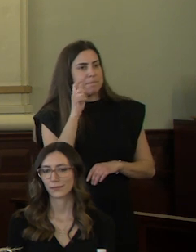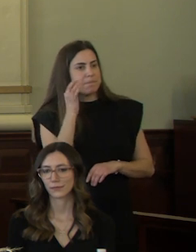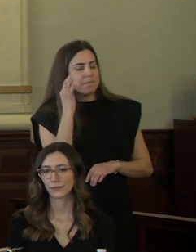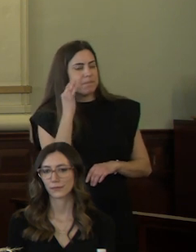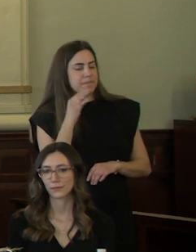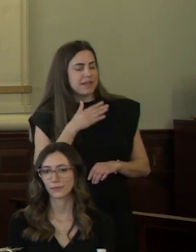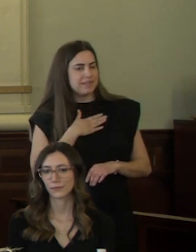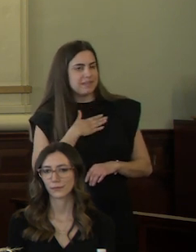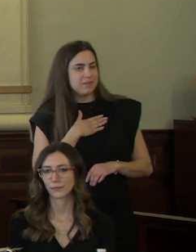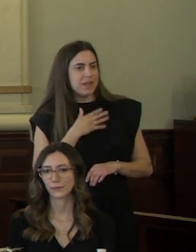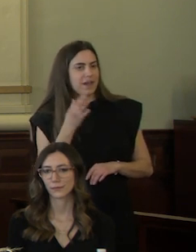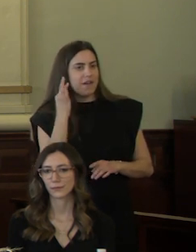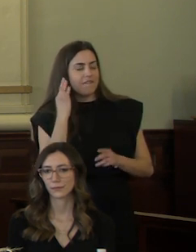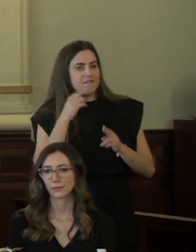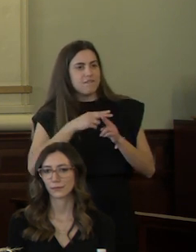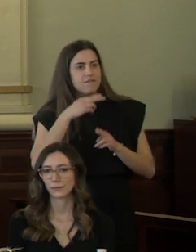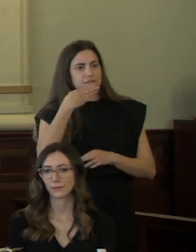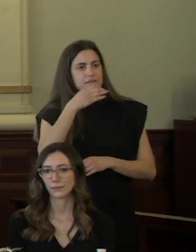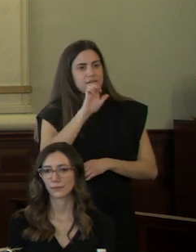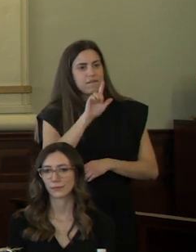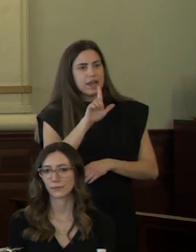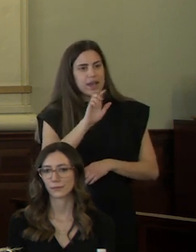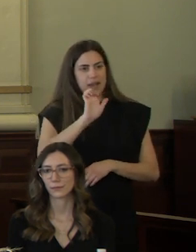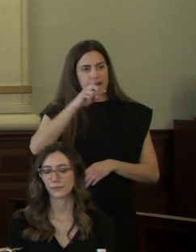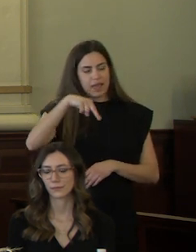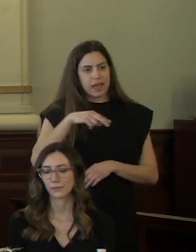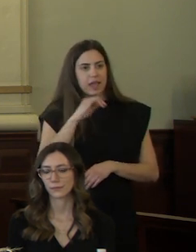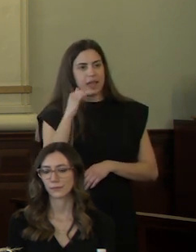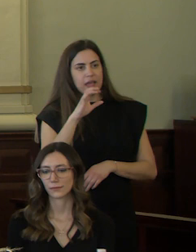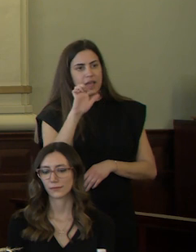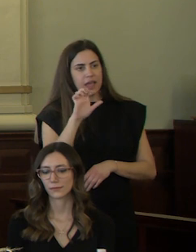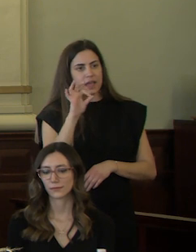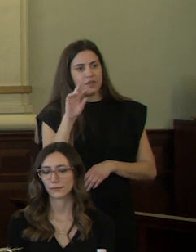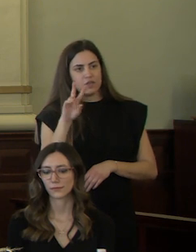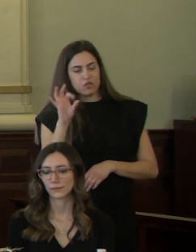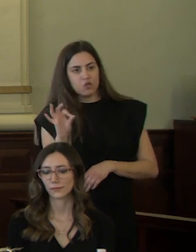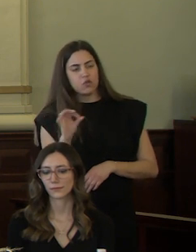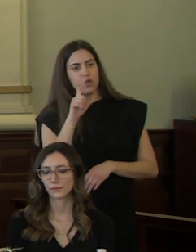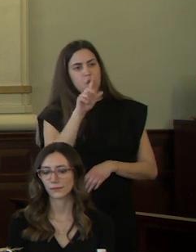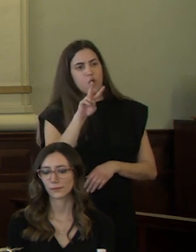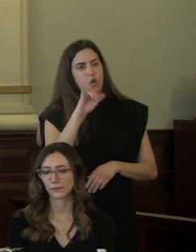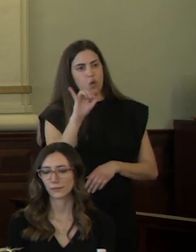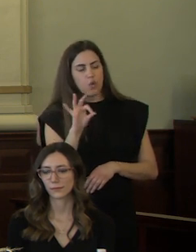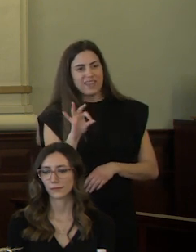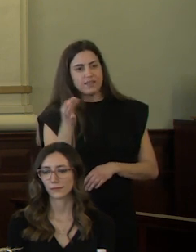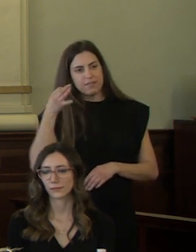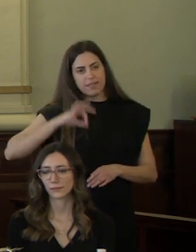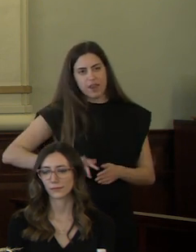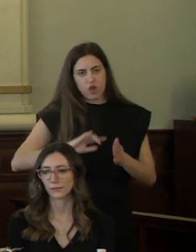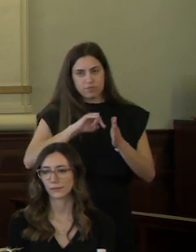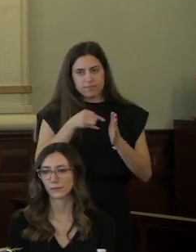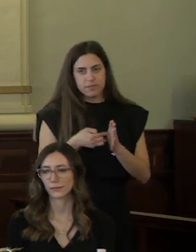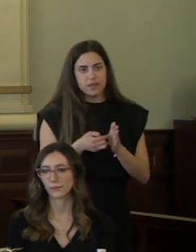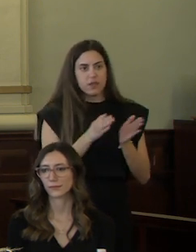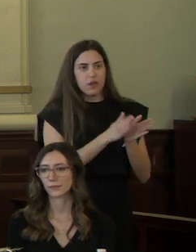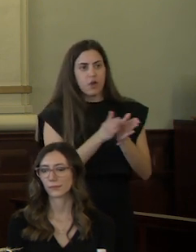técnico de rehabilitación Jesús, mi tiflo Luis, mis compañeras que han estado codo con codo conmigo en